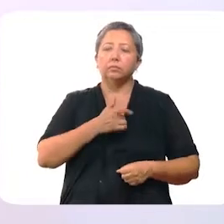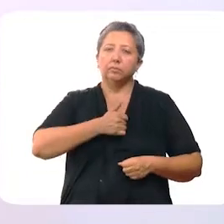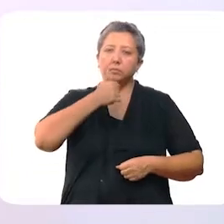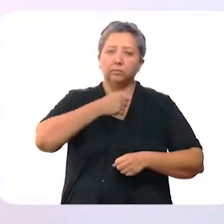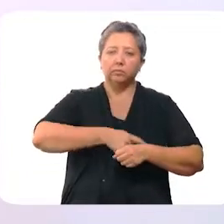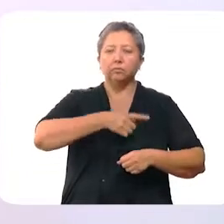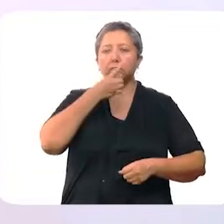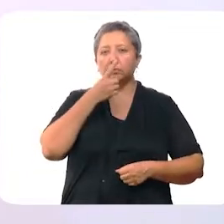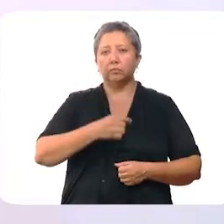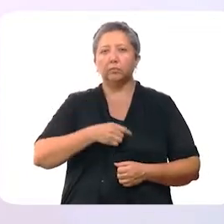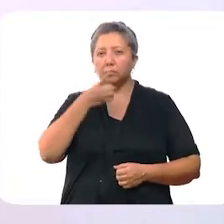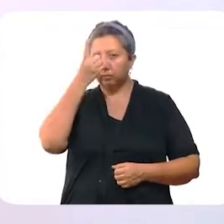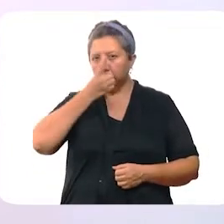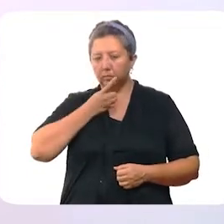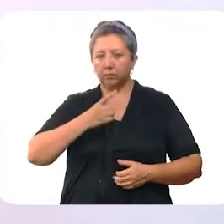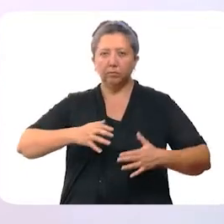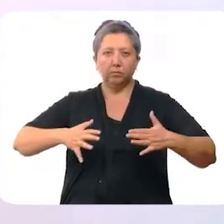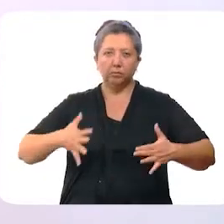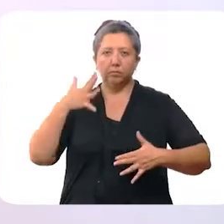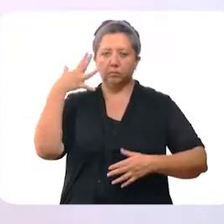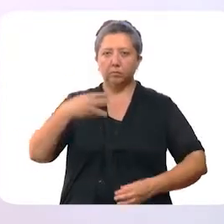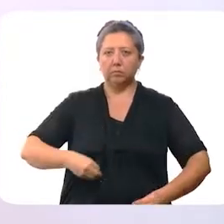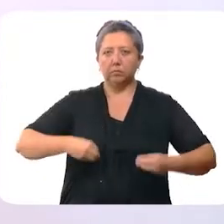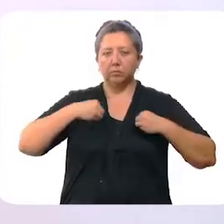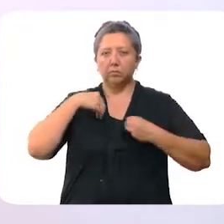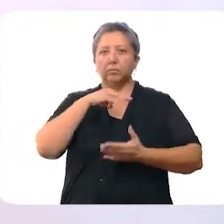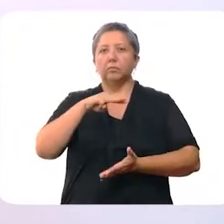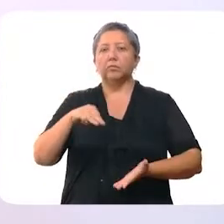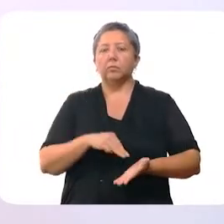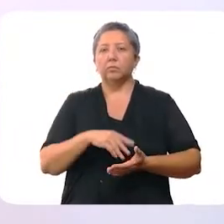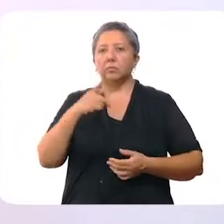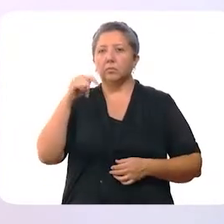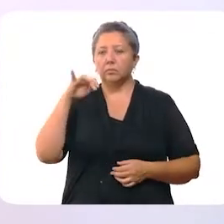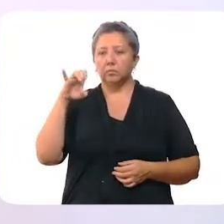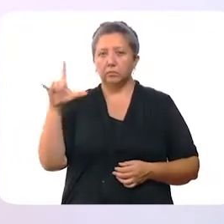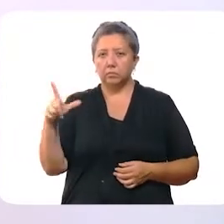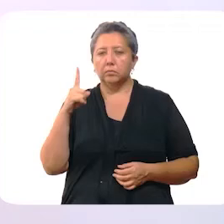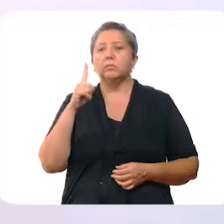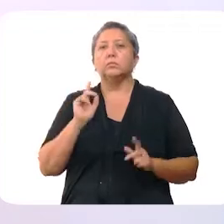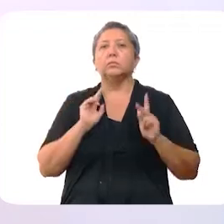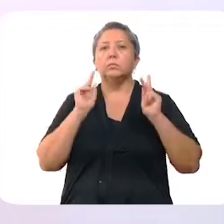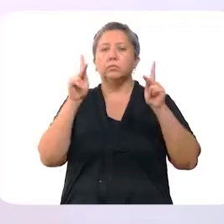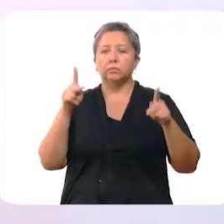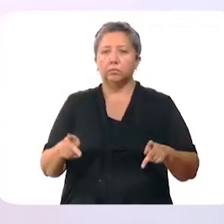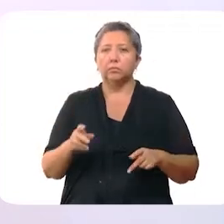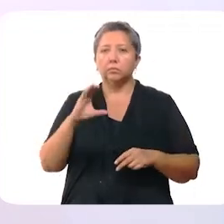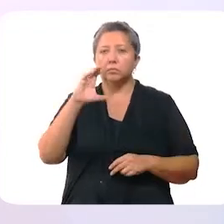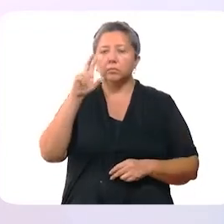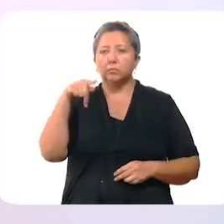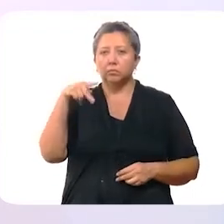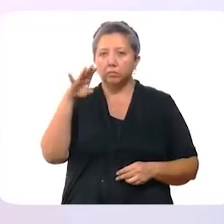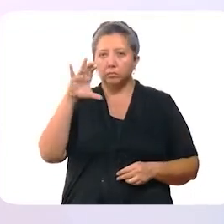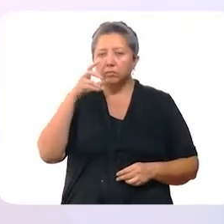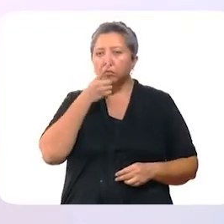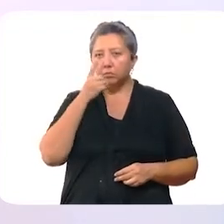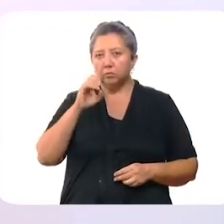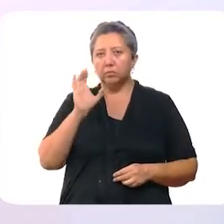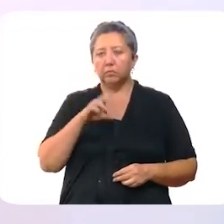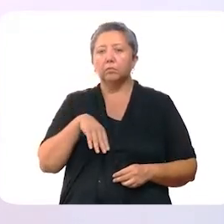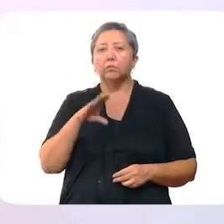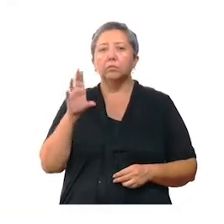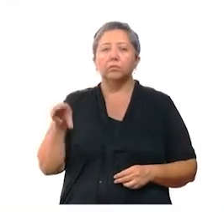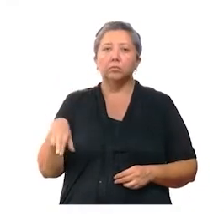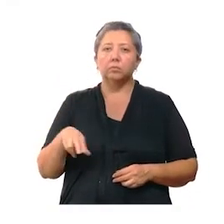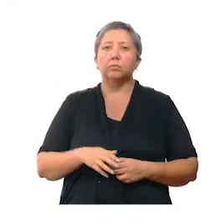arterial, diabetes y obesidad. 5 residían en Mérida, 1 en Ticul, 1 en Progreso, 1 en Chancom y 1 en Cancún, Quintana